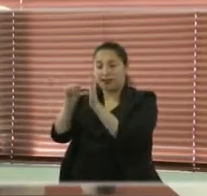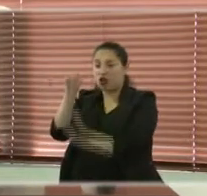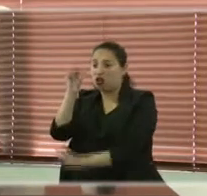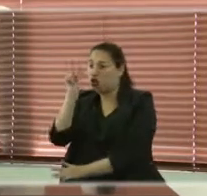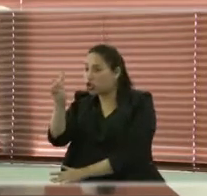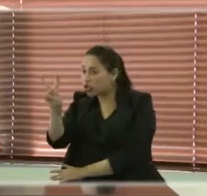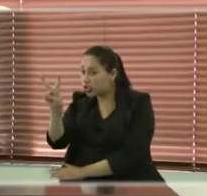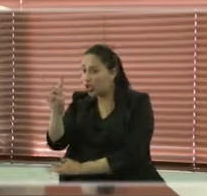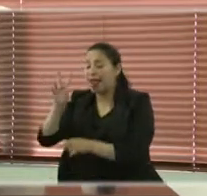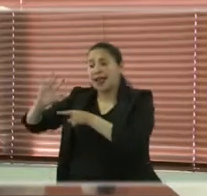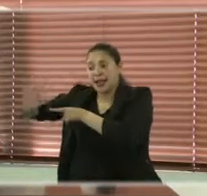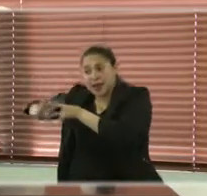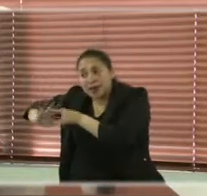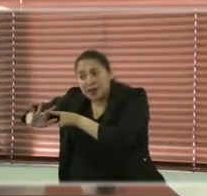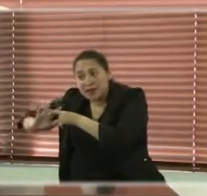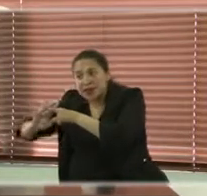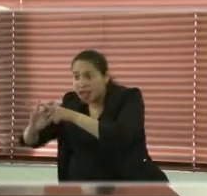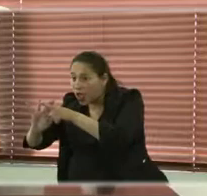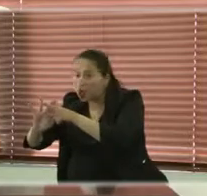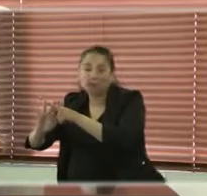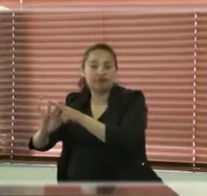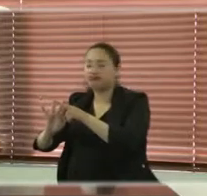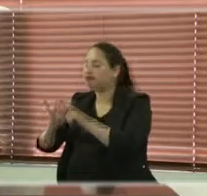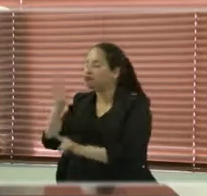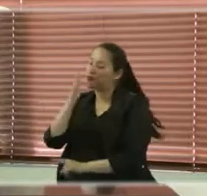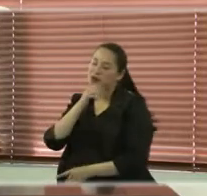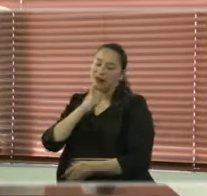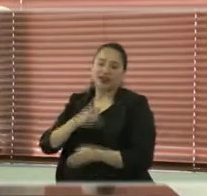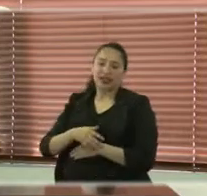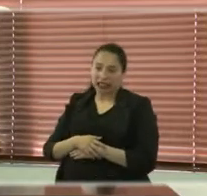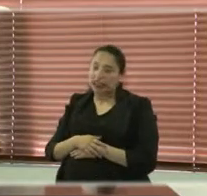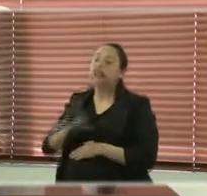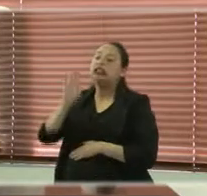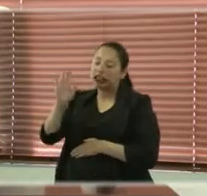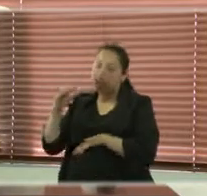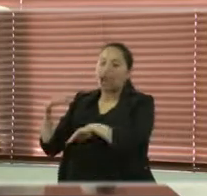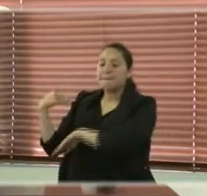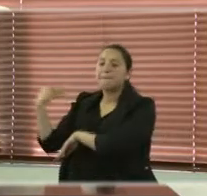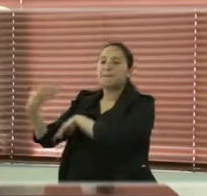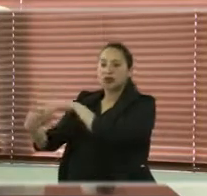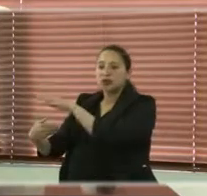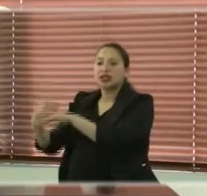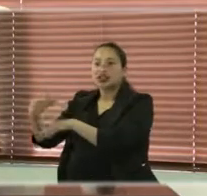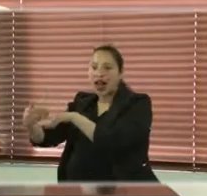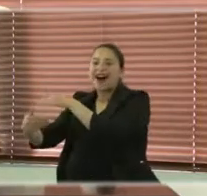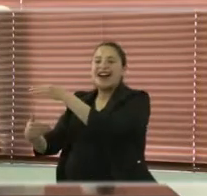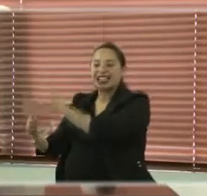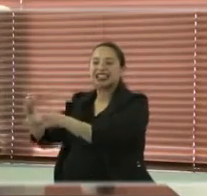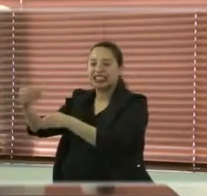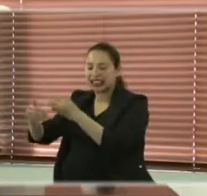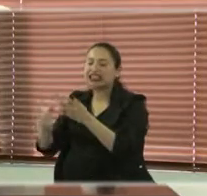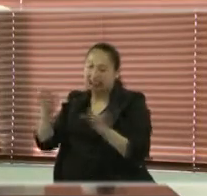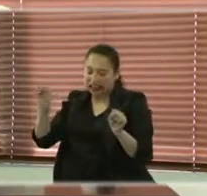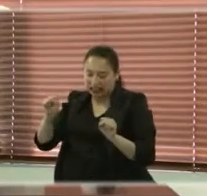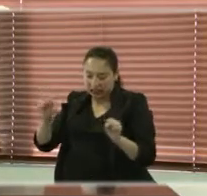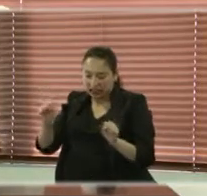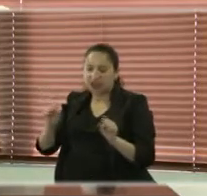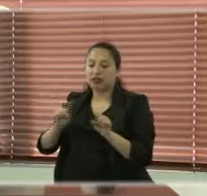reformas significativas en en legislación en Suecia por ejemplo